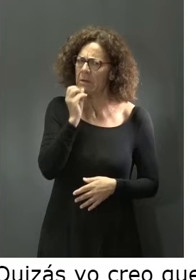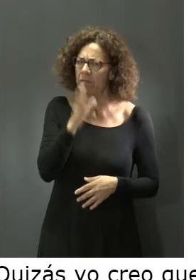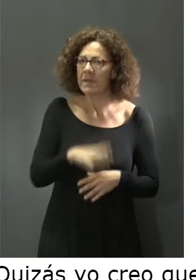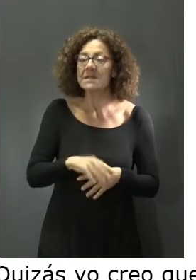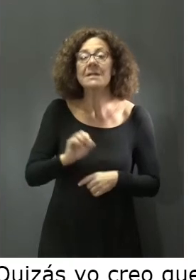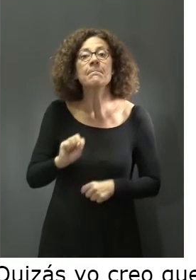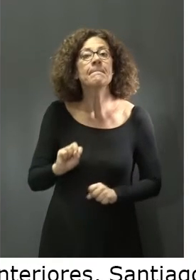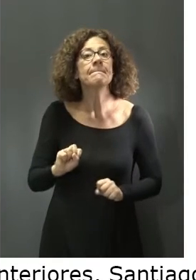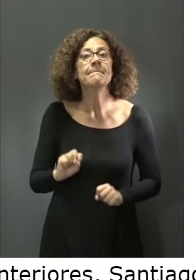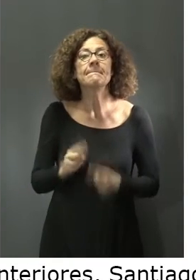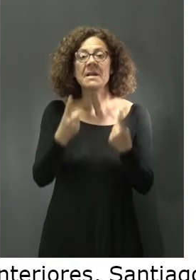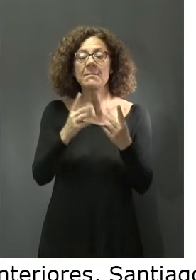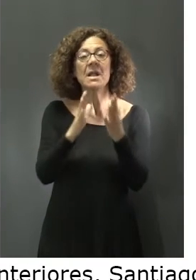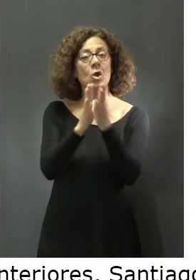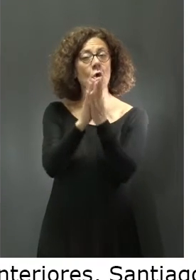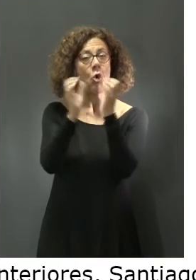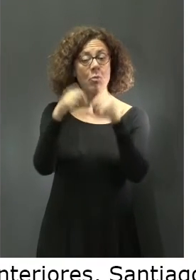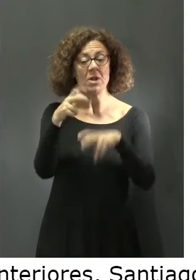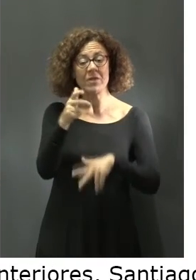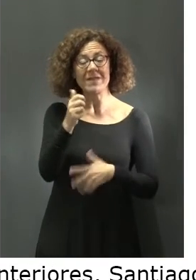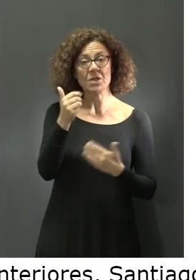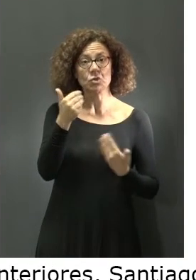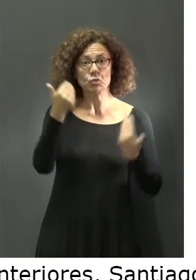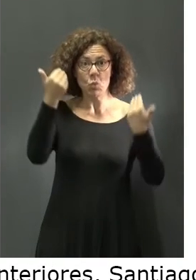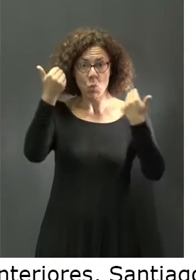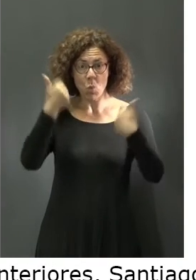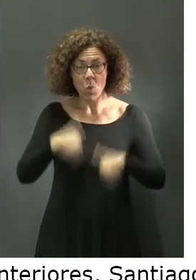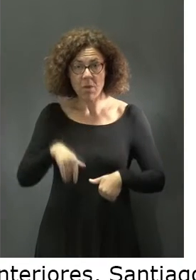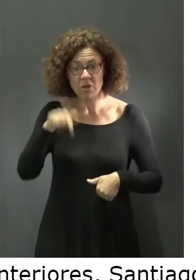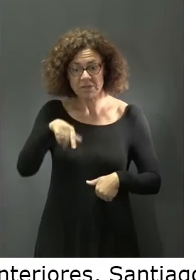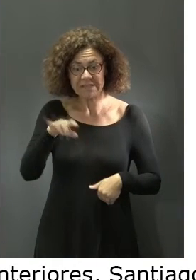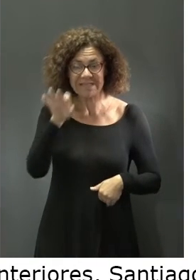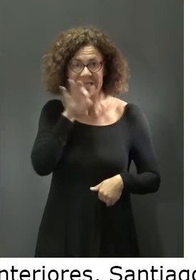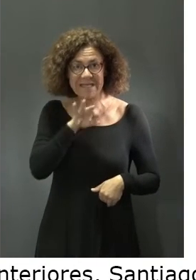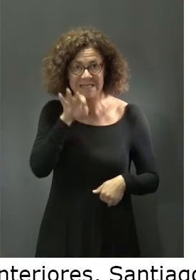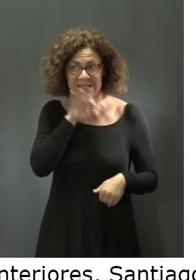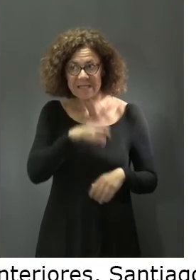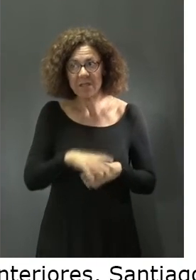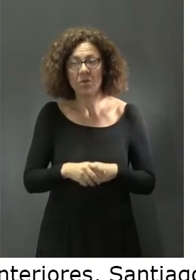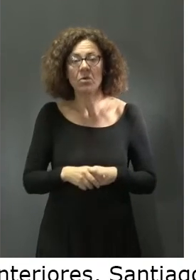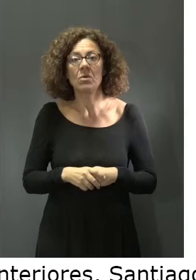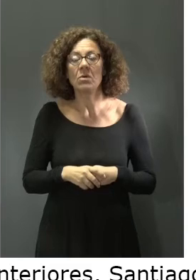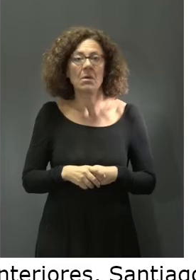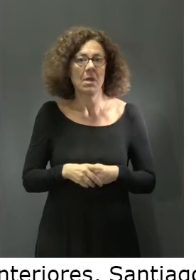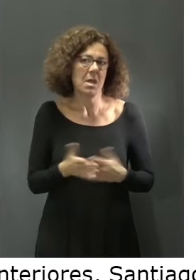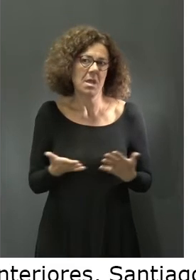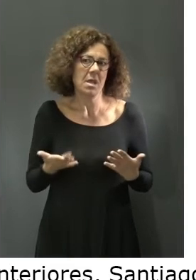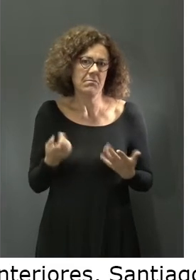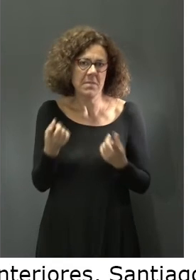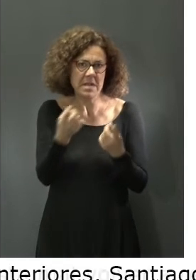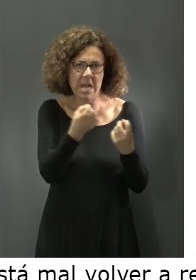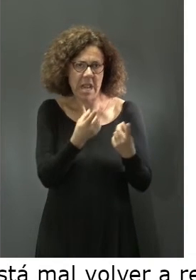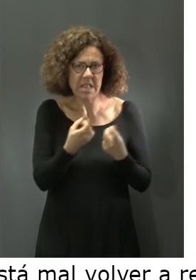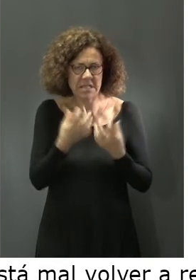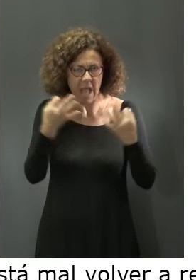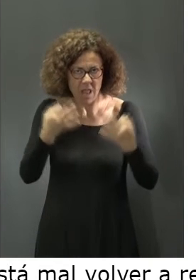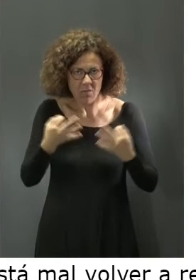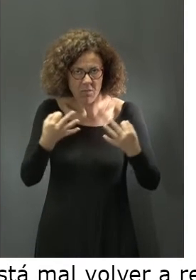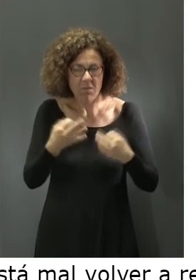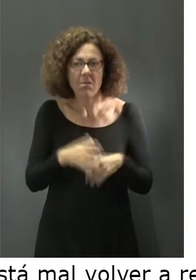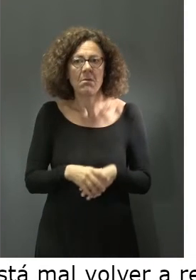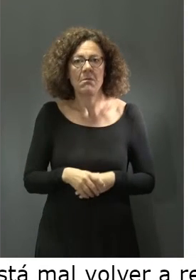es el primer convenio de derechos humanos de este siglo y era absolutamente necesario